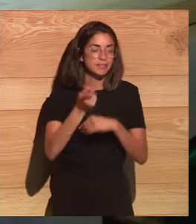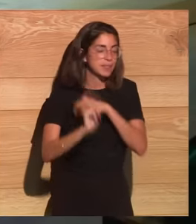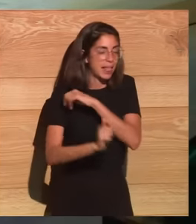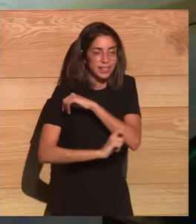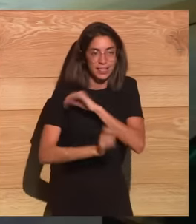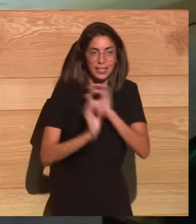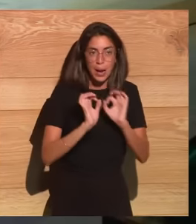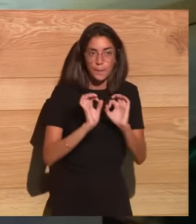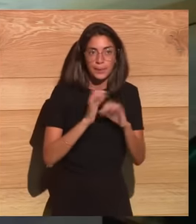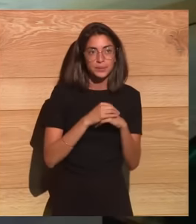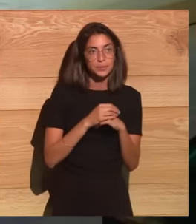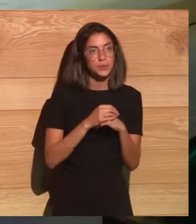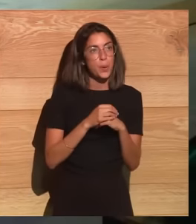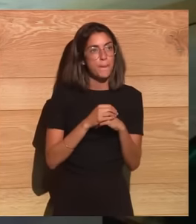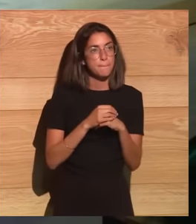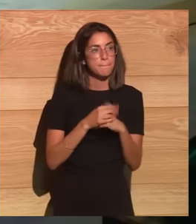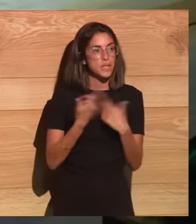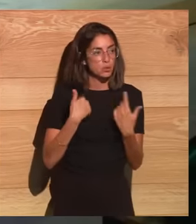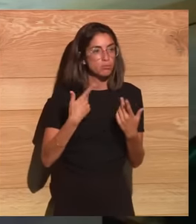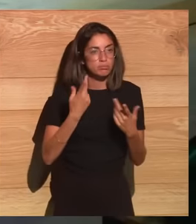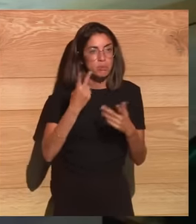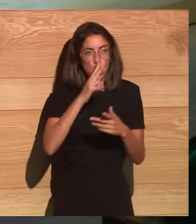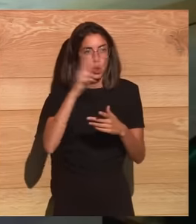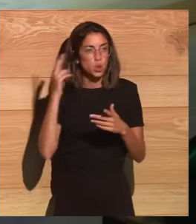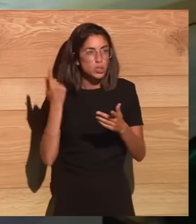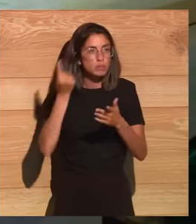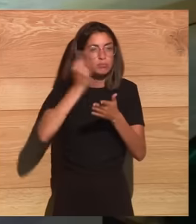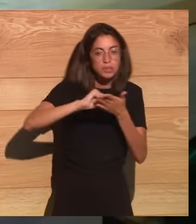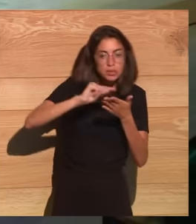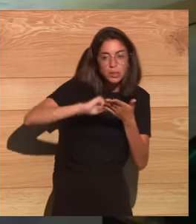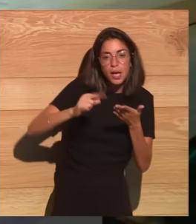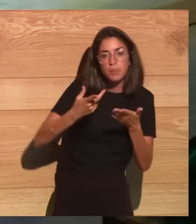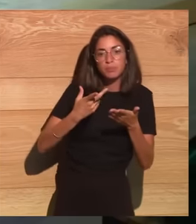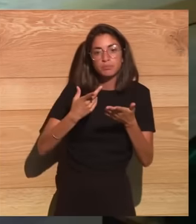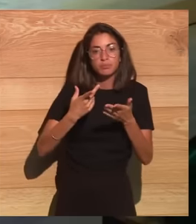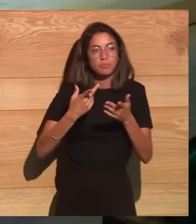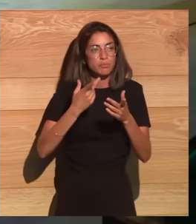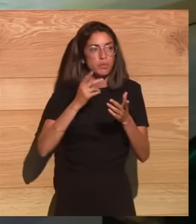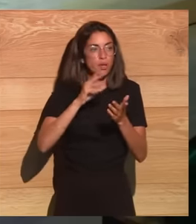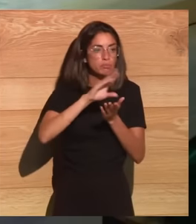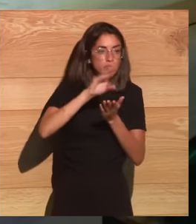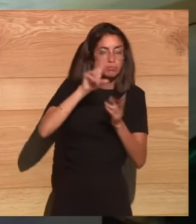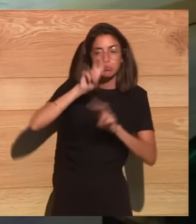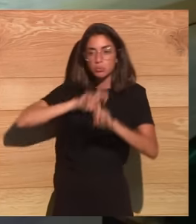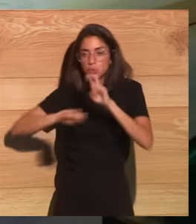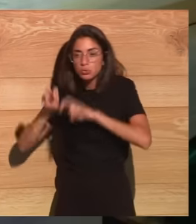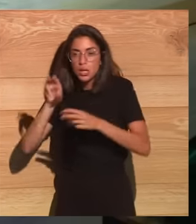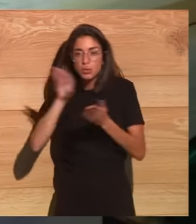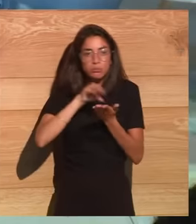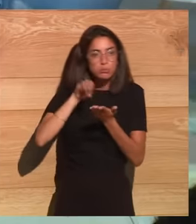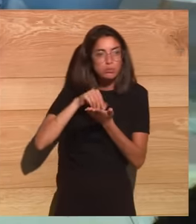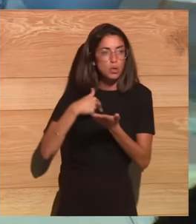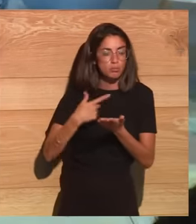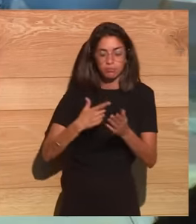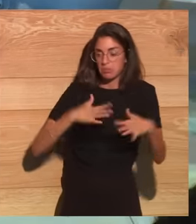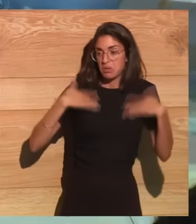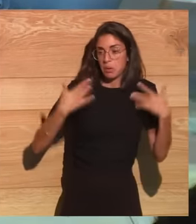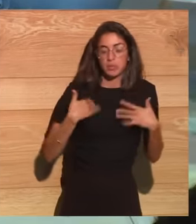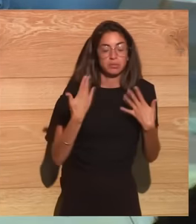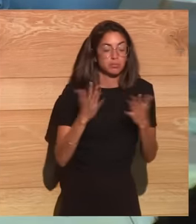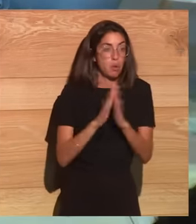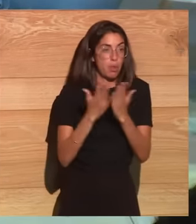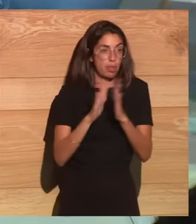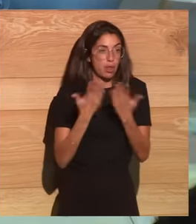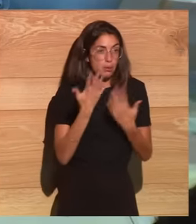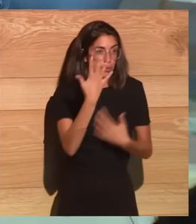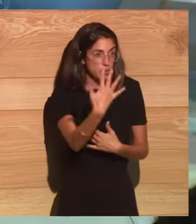He estado dos años ahí drenando y escribiendo. Y yo escribía como chorro, o sea, yo de repente tenía cinco libros.